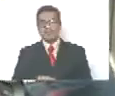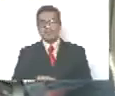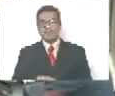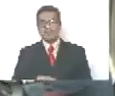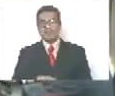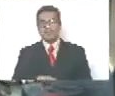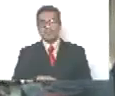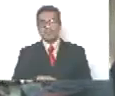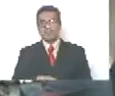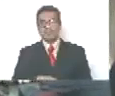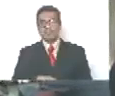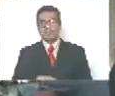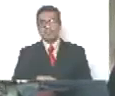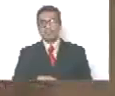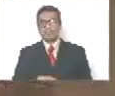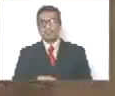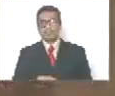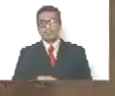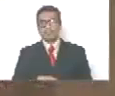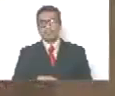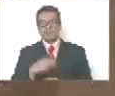Buenas tardes. Saludos a